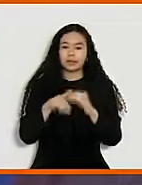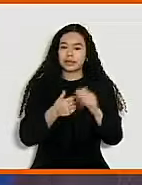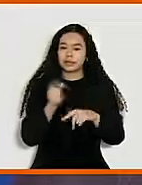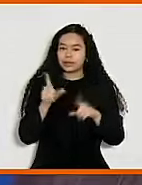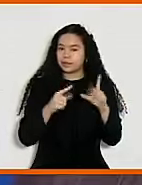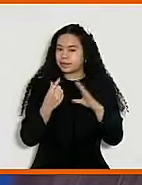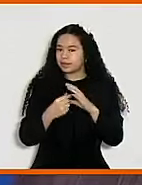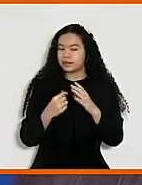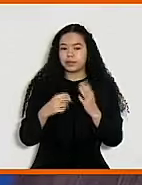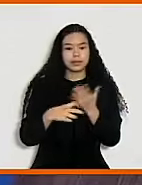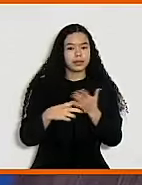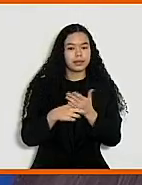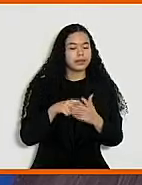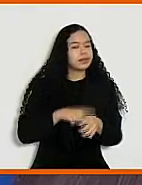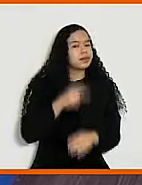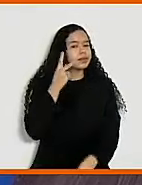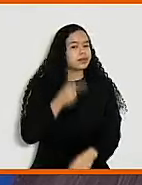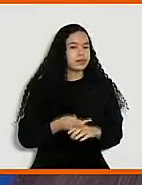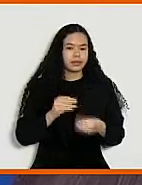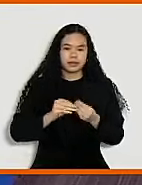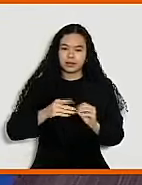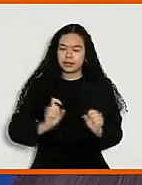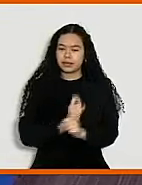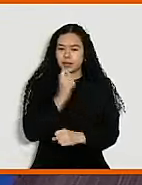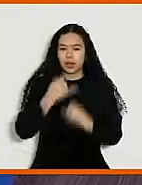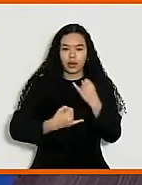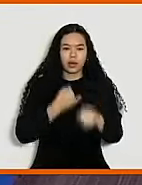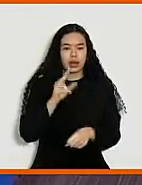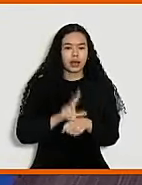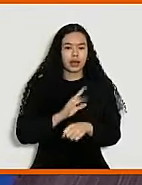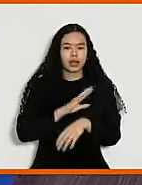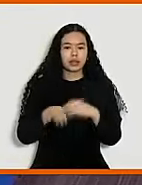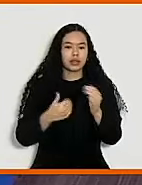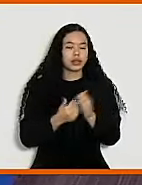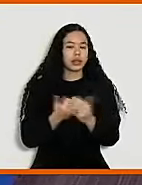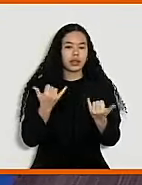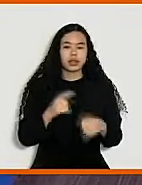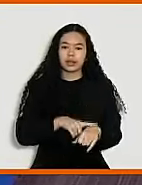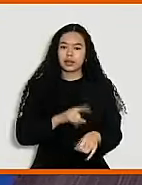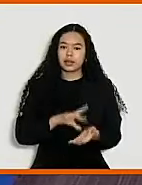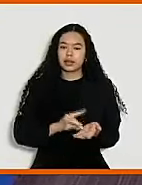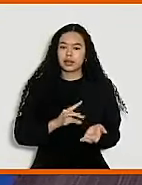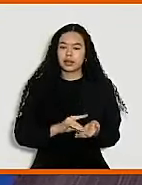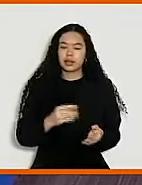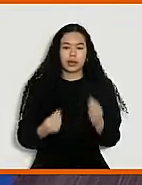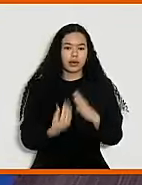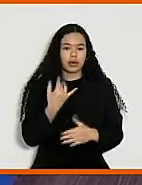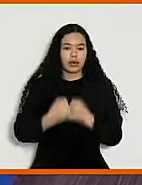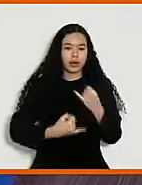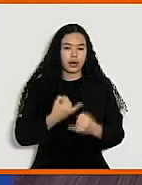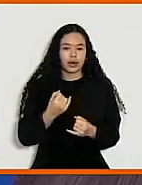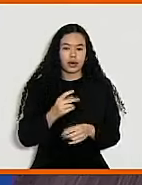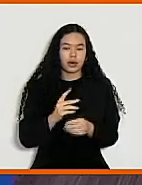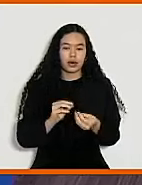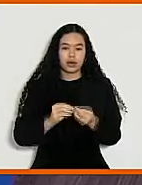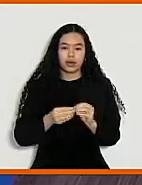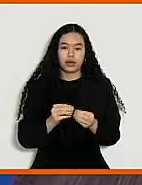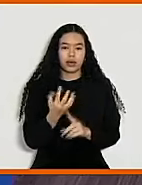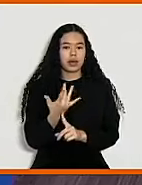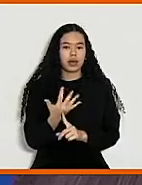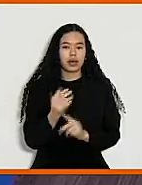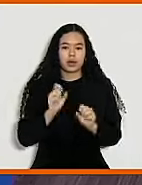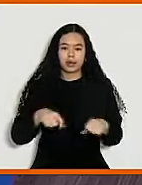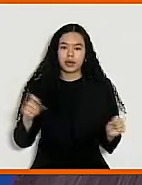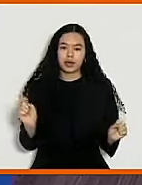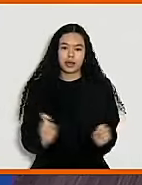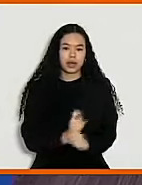en mano para conocer el número seleccionado en Juga 3. Pero aprovecho este momento para comentarte que con nuestro nuevo juego Números en Fuego de Instacash puedes ganar